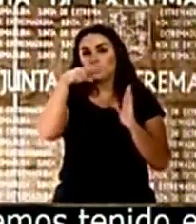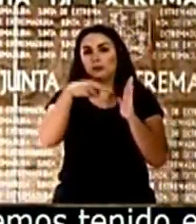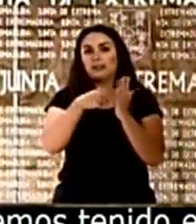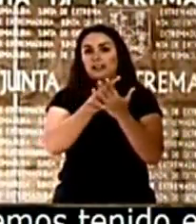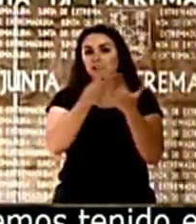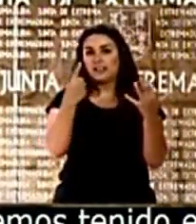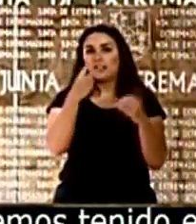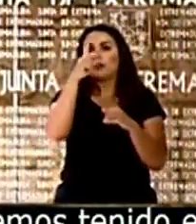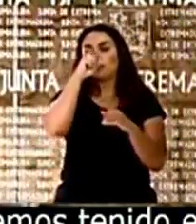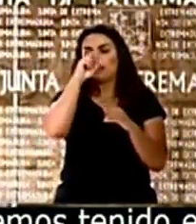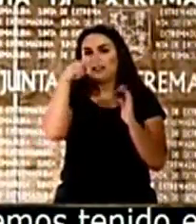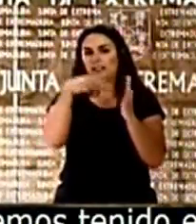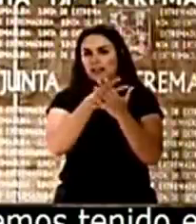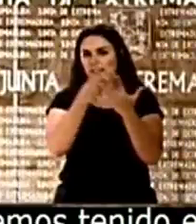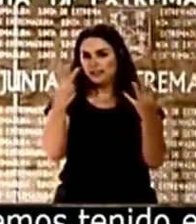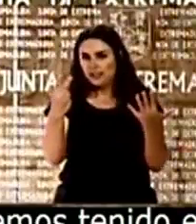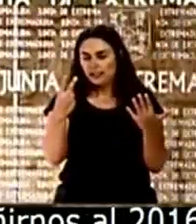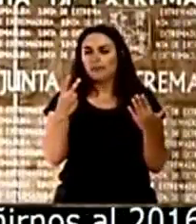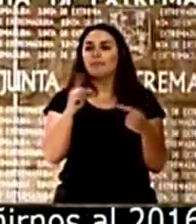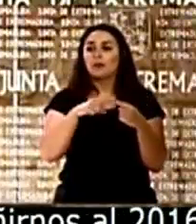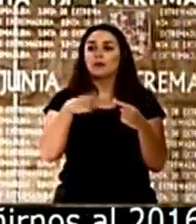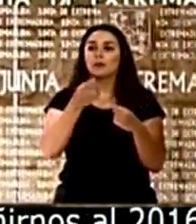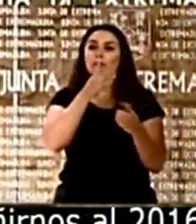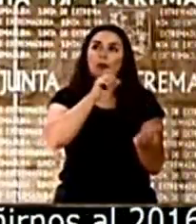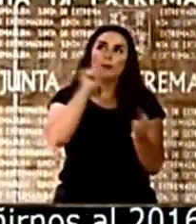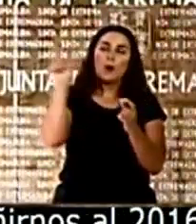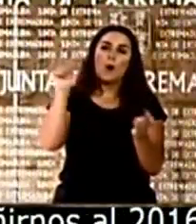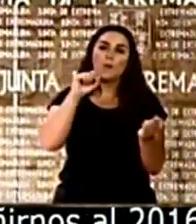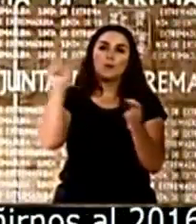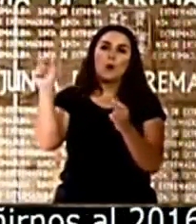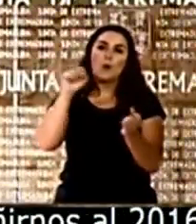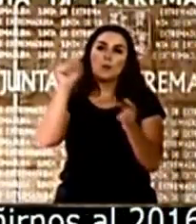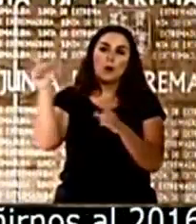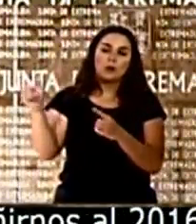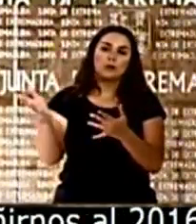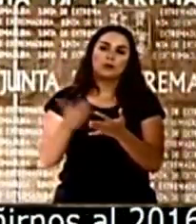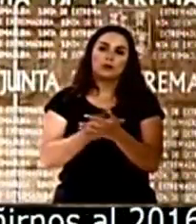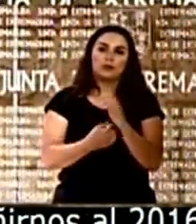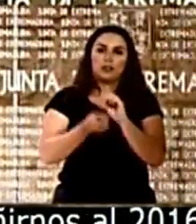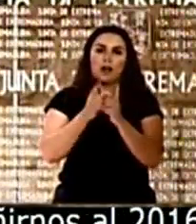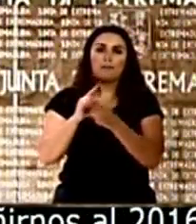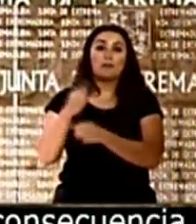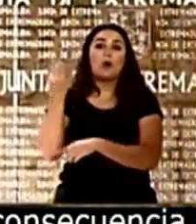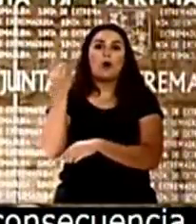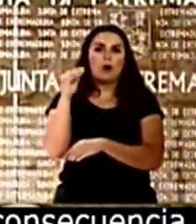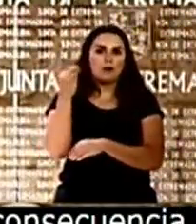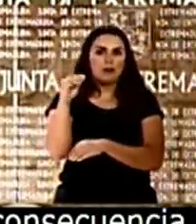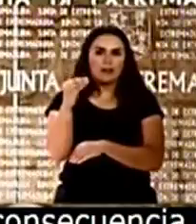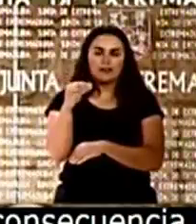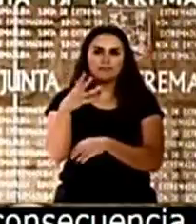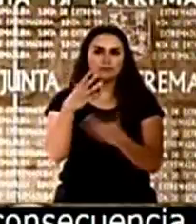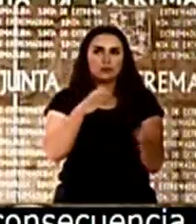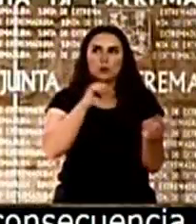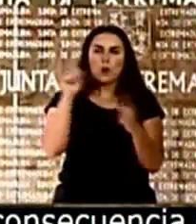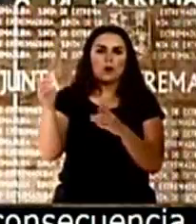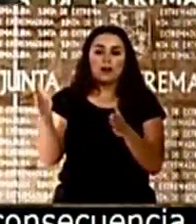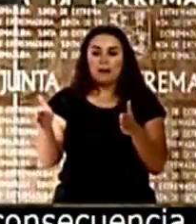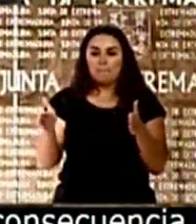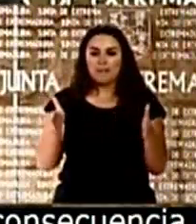datos oficiales, han sido como consecuencia de la emigración. Ha habido una emigración de población joven que no es de un